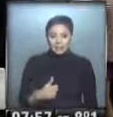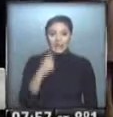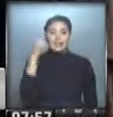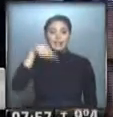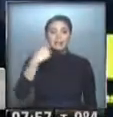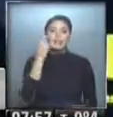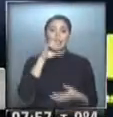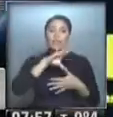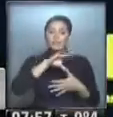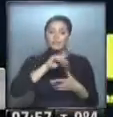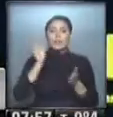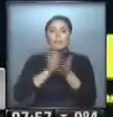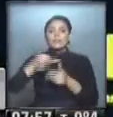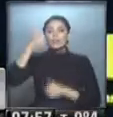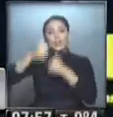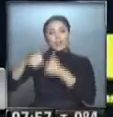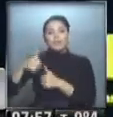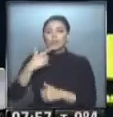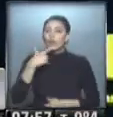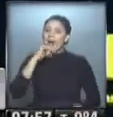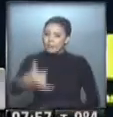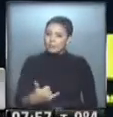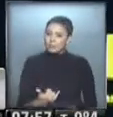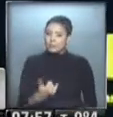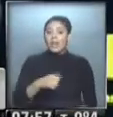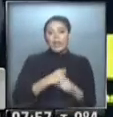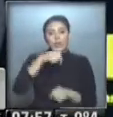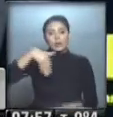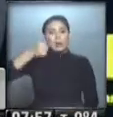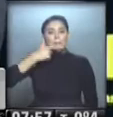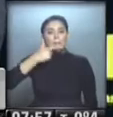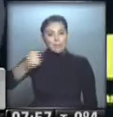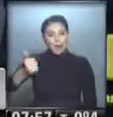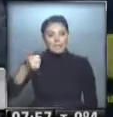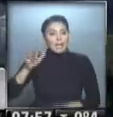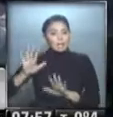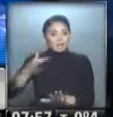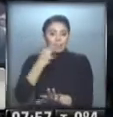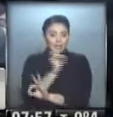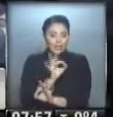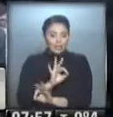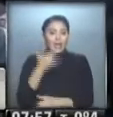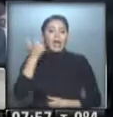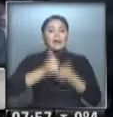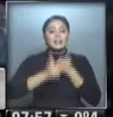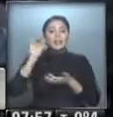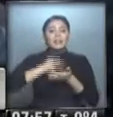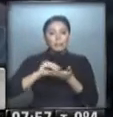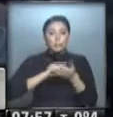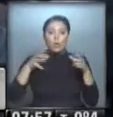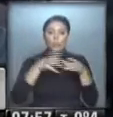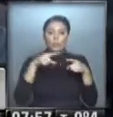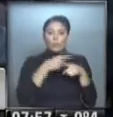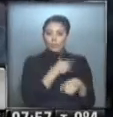y los principales candidatos confirmaron el debate pero massa hasta el momento se está haciendo esperar el candidato a diputado nacional del frente para la